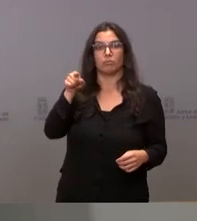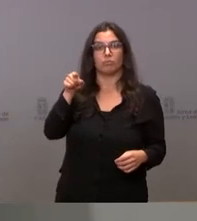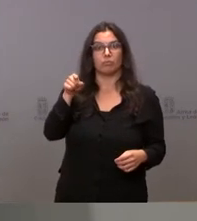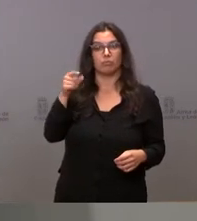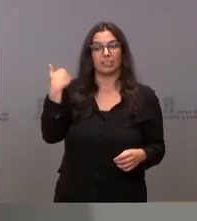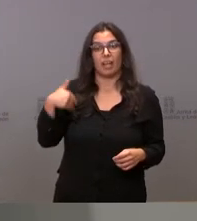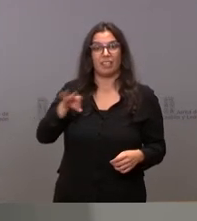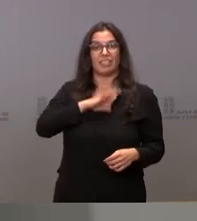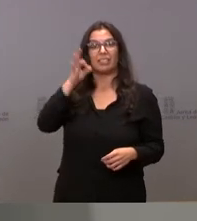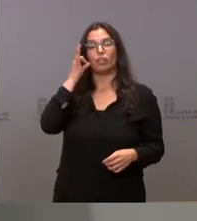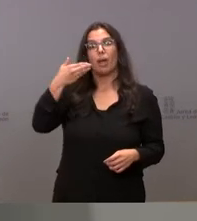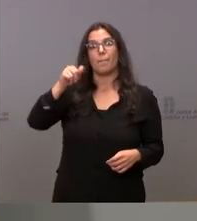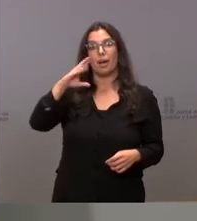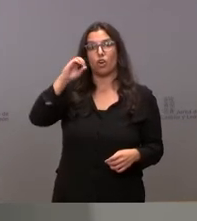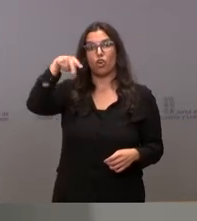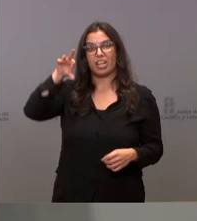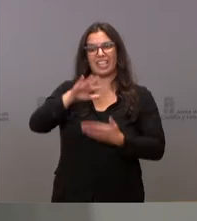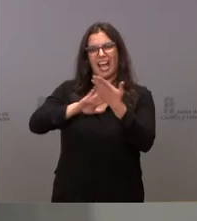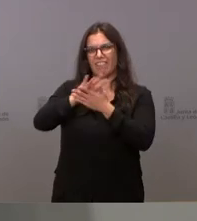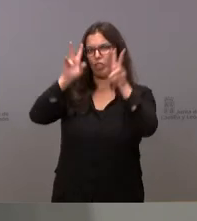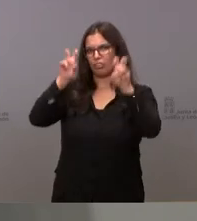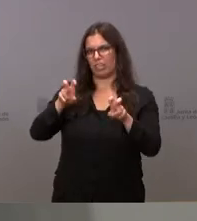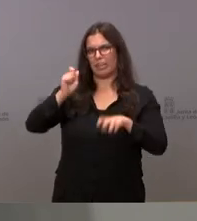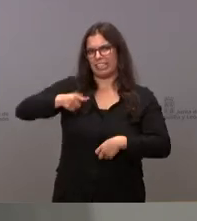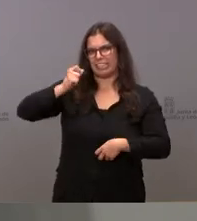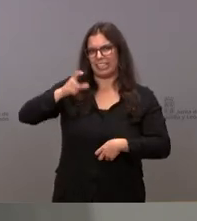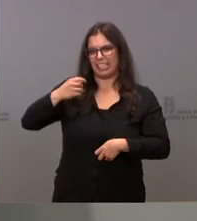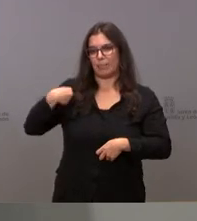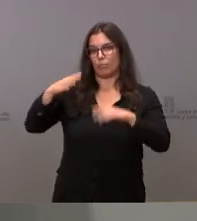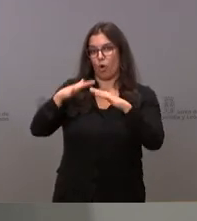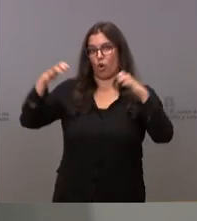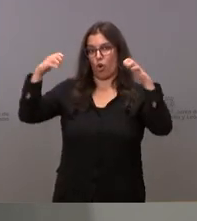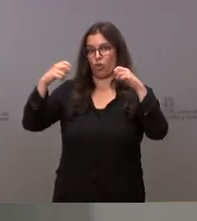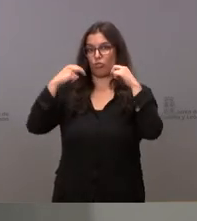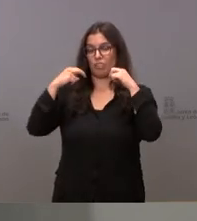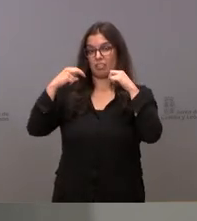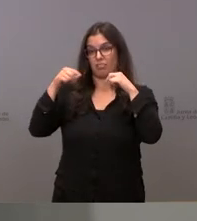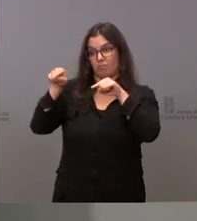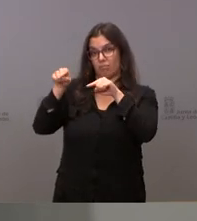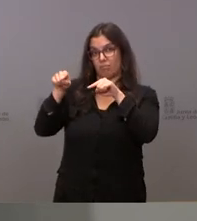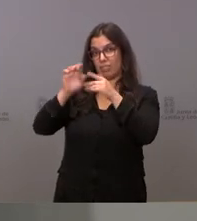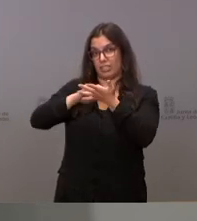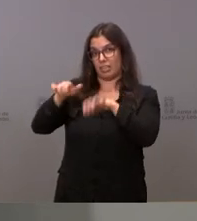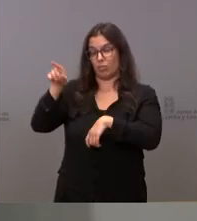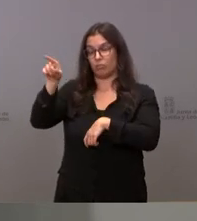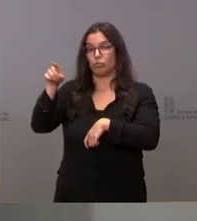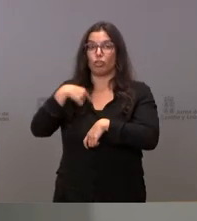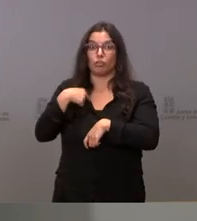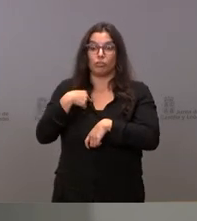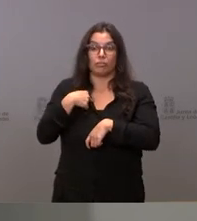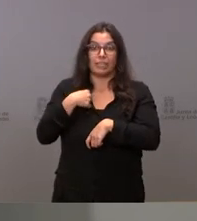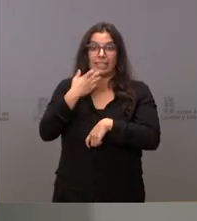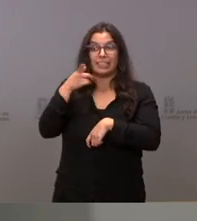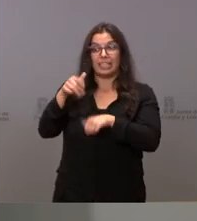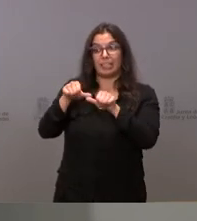la señora Barcones en las Cortes de Castilla y León, y yo ya me conformaría con que mantuviese lo votado en